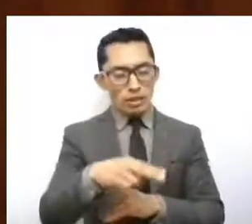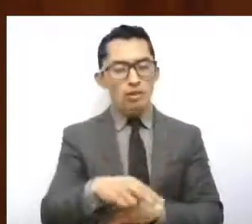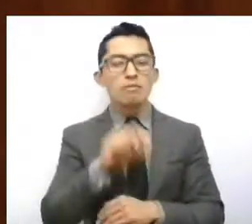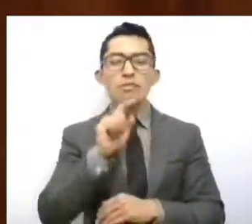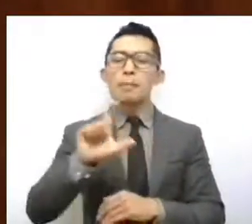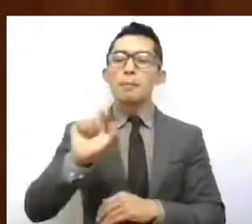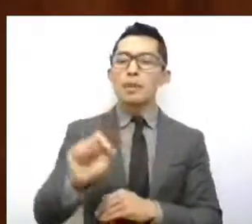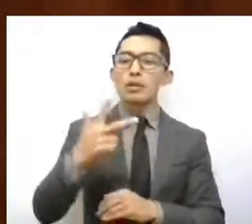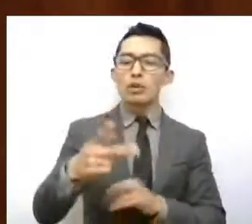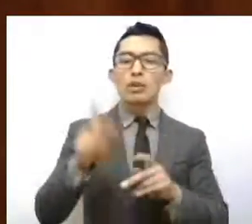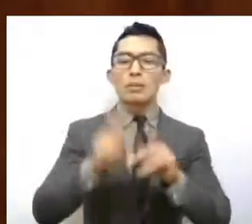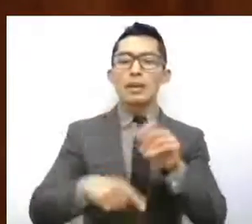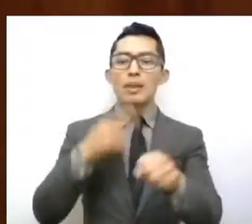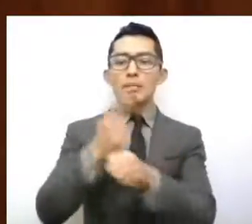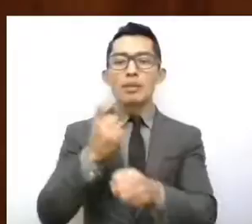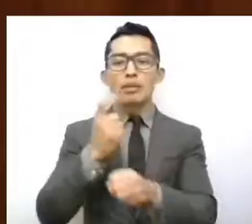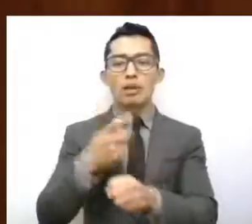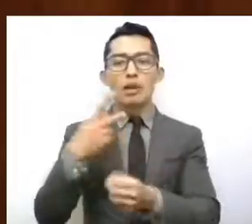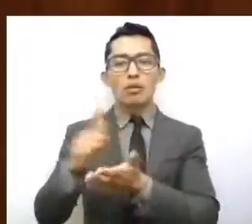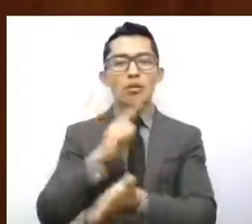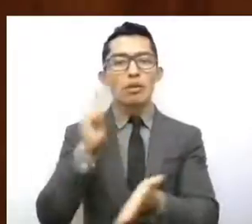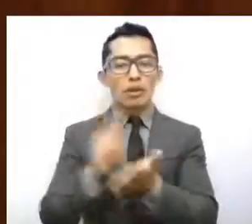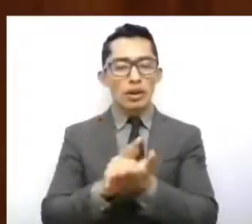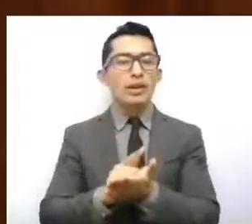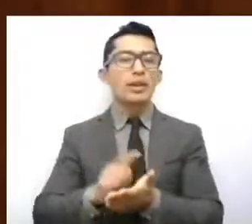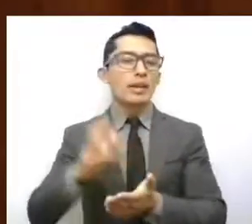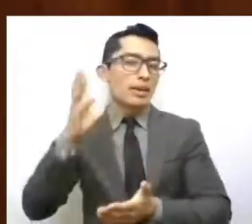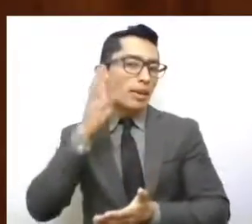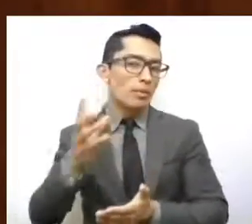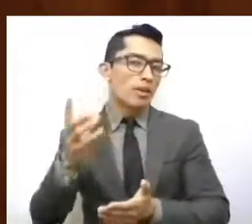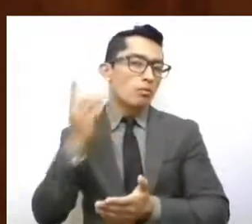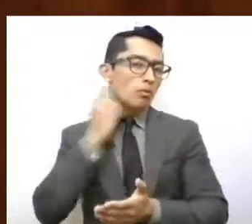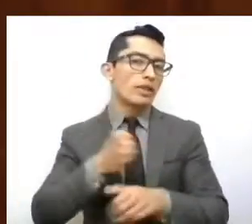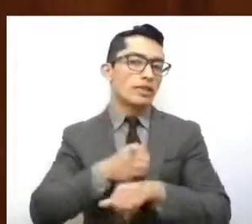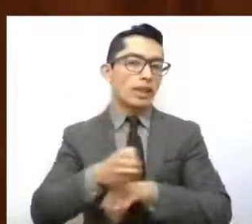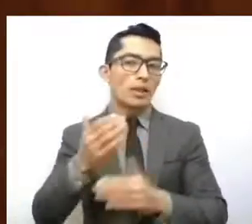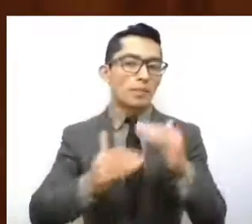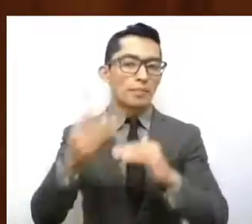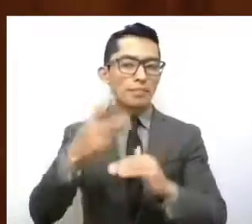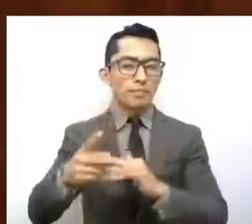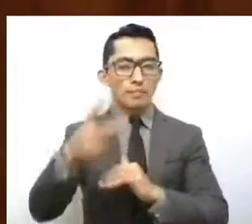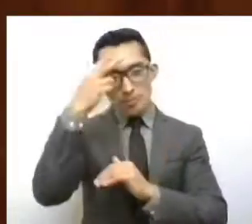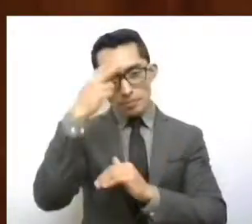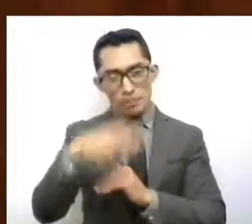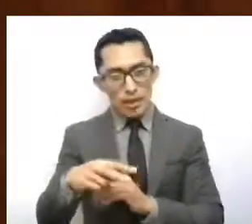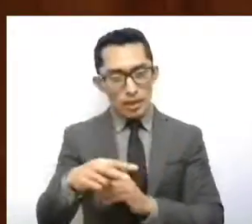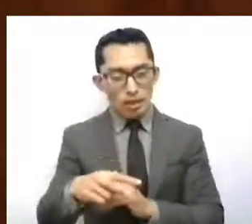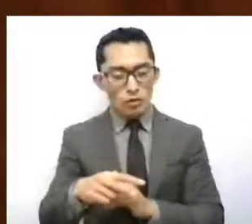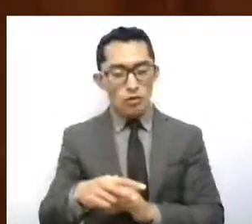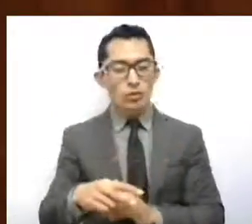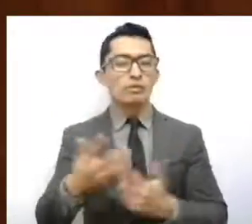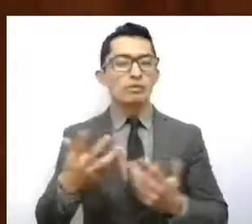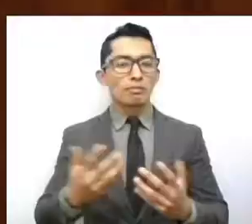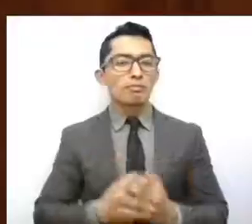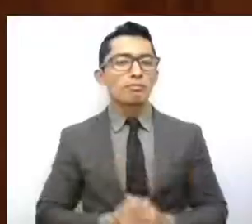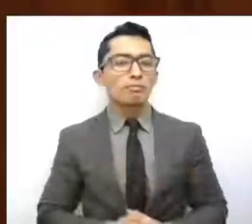28, fracción primera de la Ley Orgánica del Poder Legislativo del Estado Libre y Soberano de México.